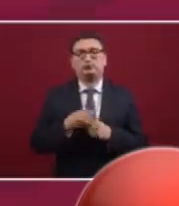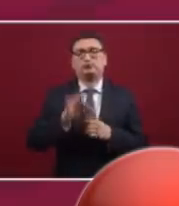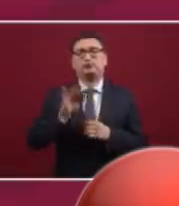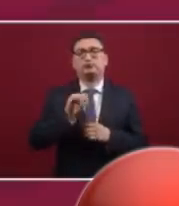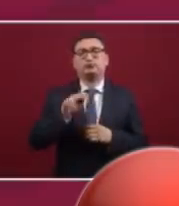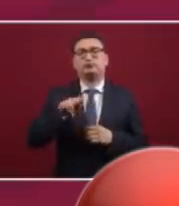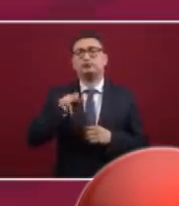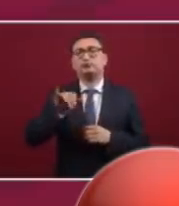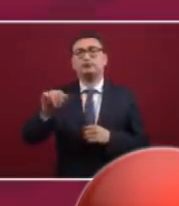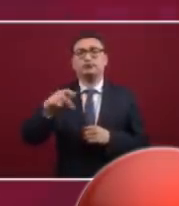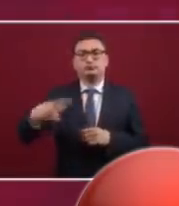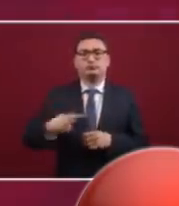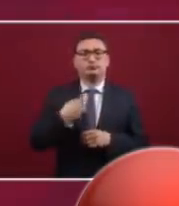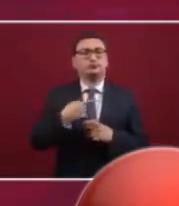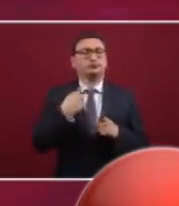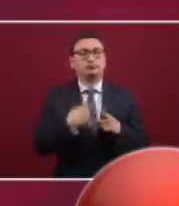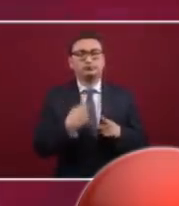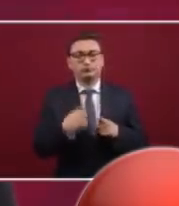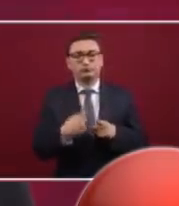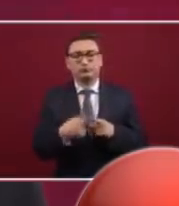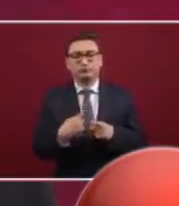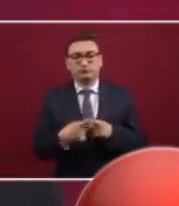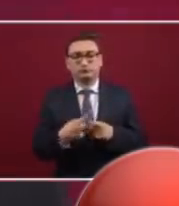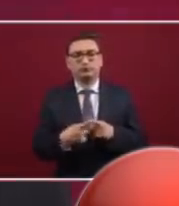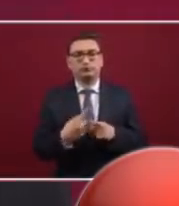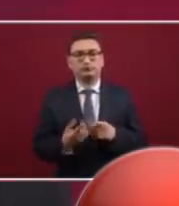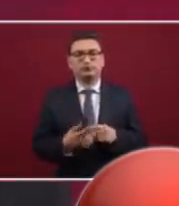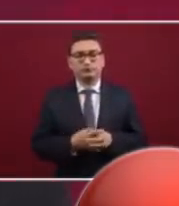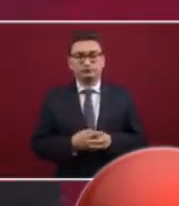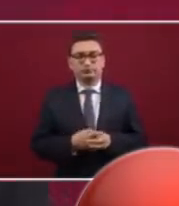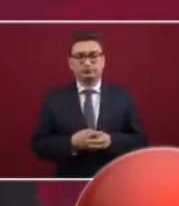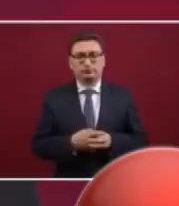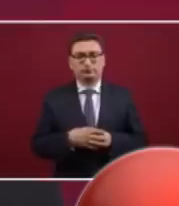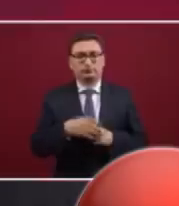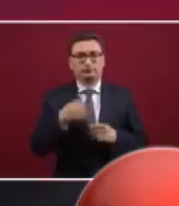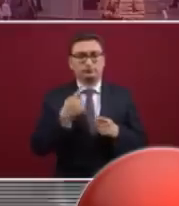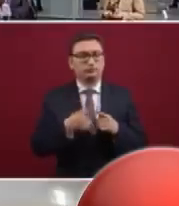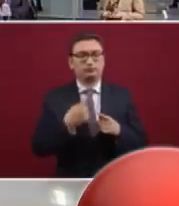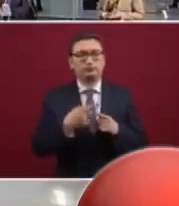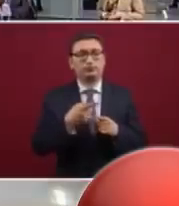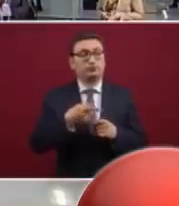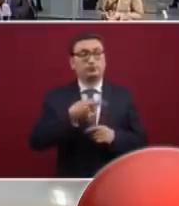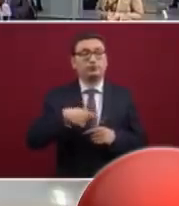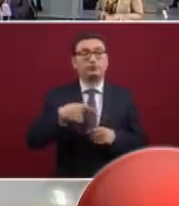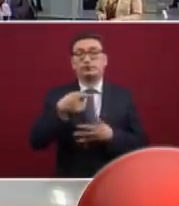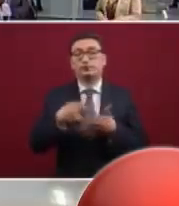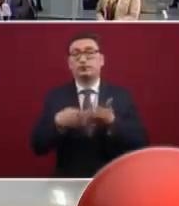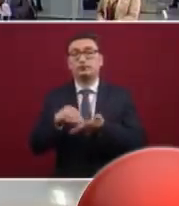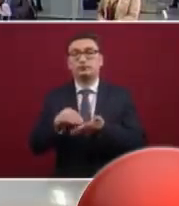Transparencia, a ver, ¿quiénes recibían? Y los que son nuestros amigos,